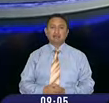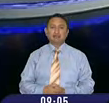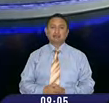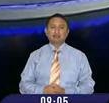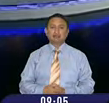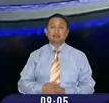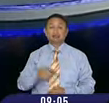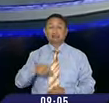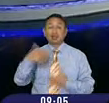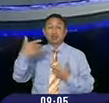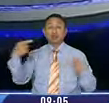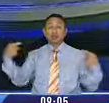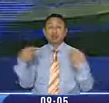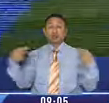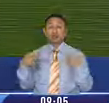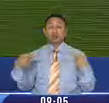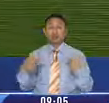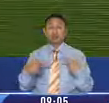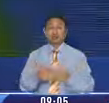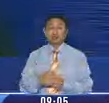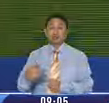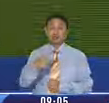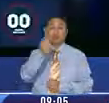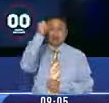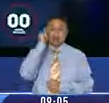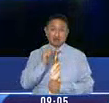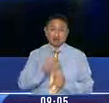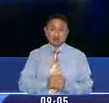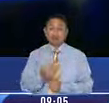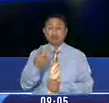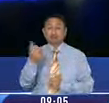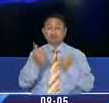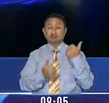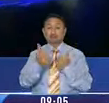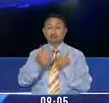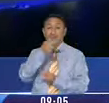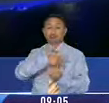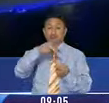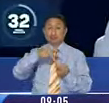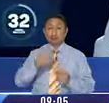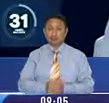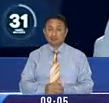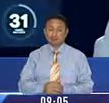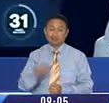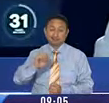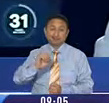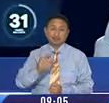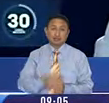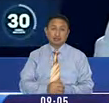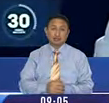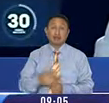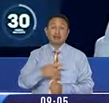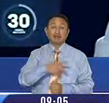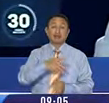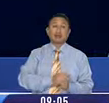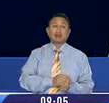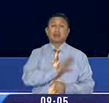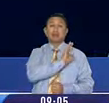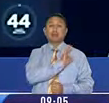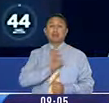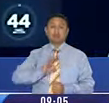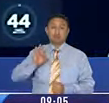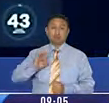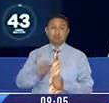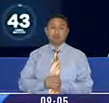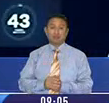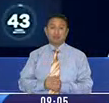Las pugnas políticas no faltaron en el debate de los 12 candidatos a la prefectura de Pichincha. Tanto Paola Pavón del